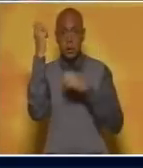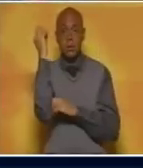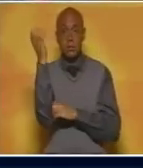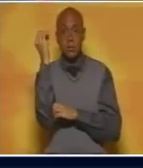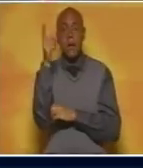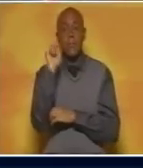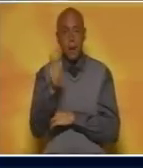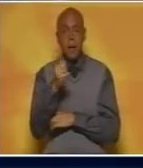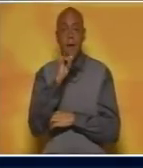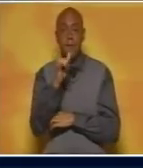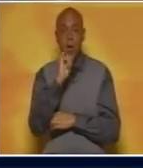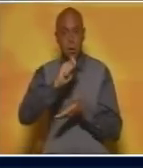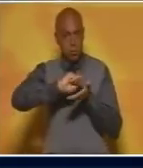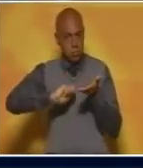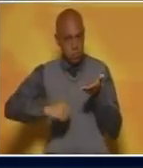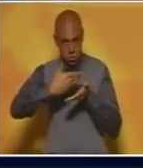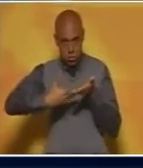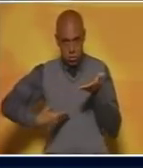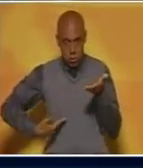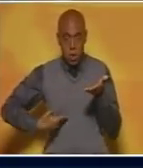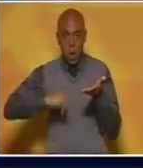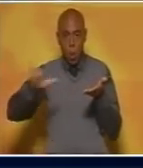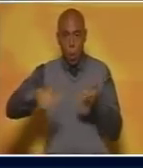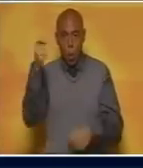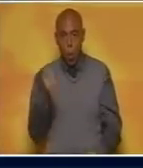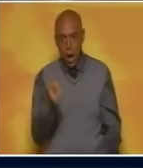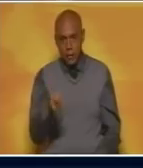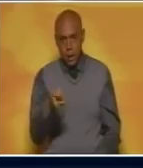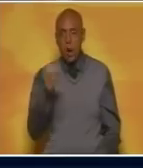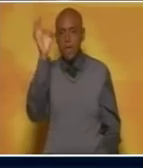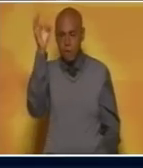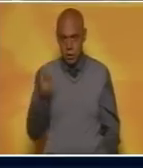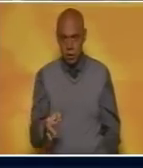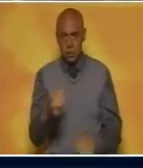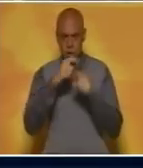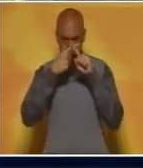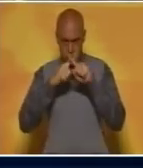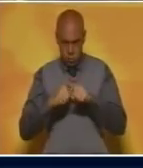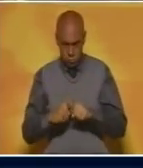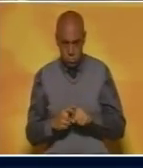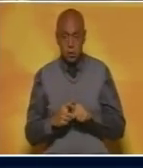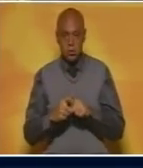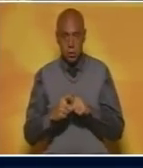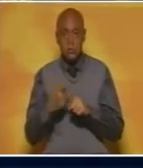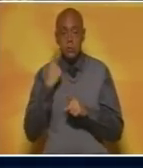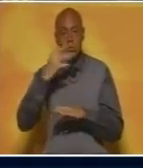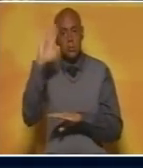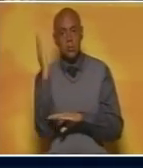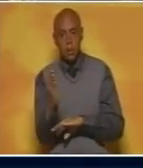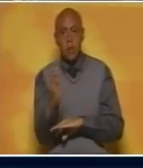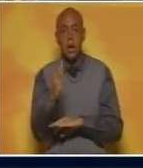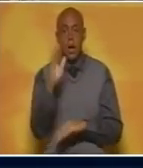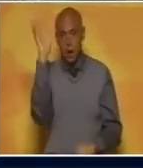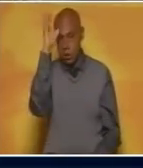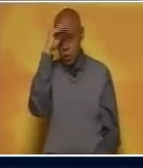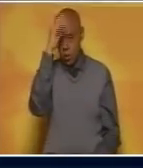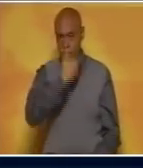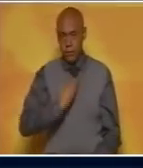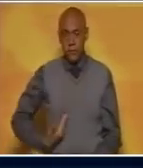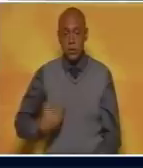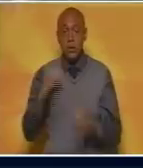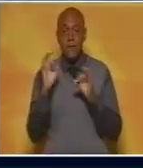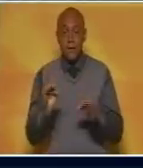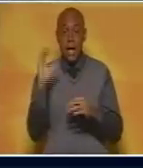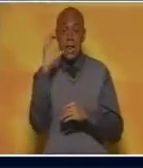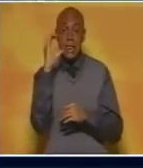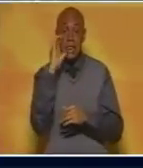un informe para que el Comité Judicial decida si redacta artículos para un impeachment contra Trump que se desarrollaría en el Senado, donde